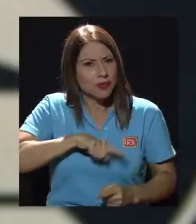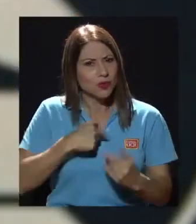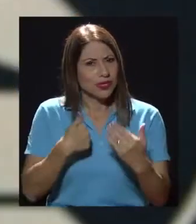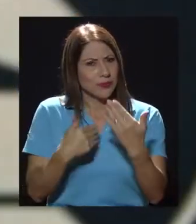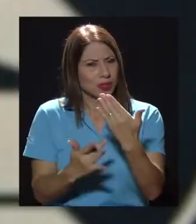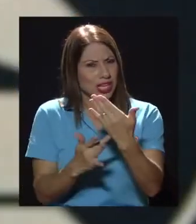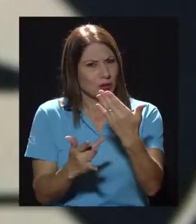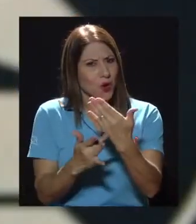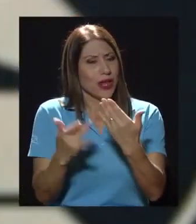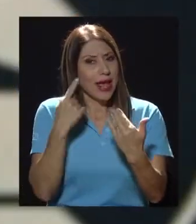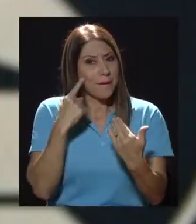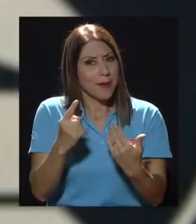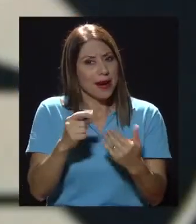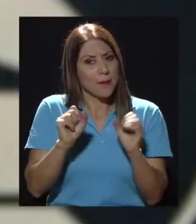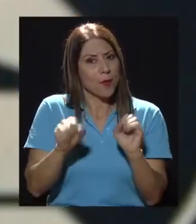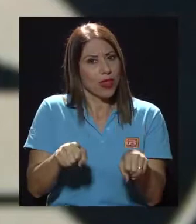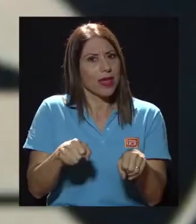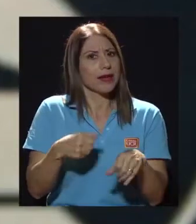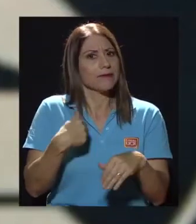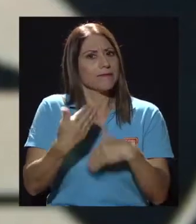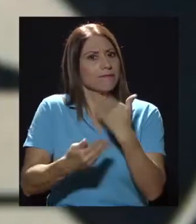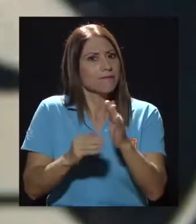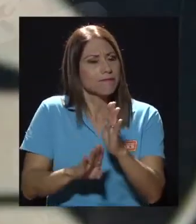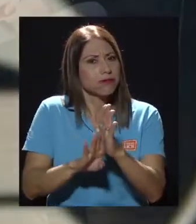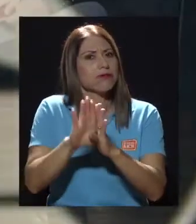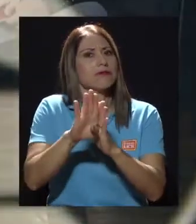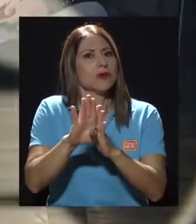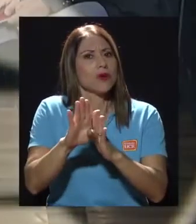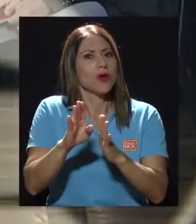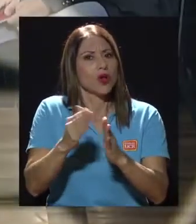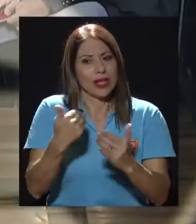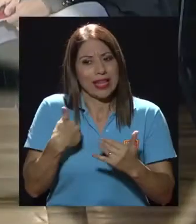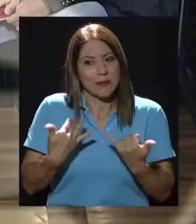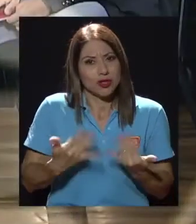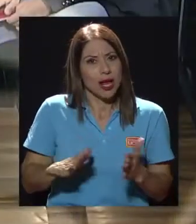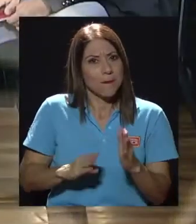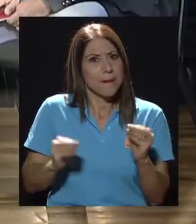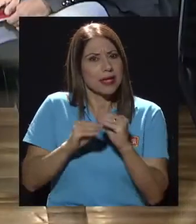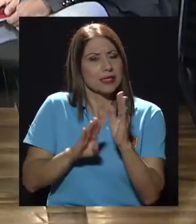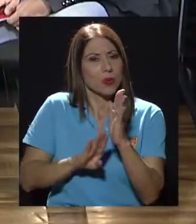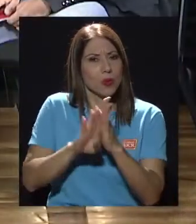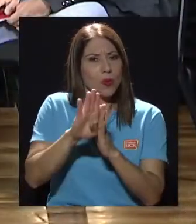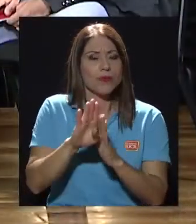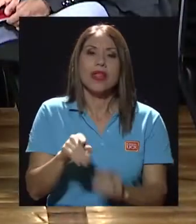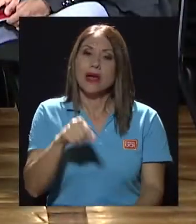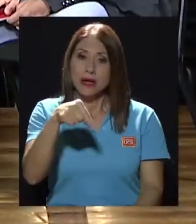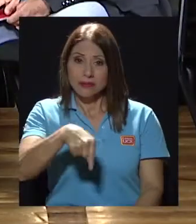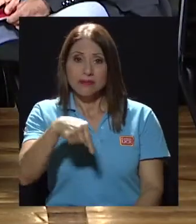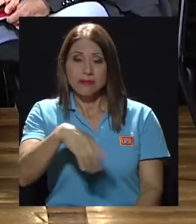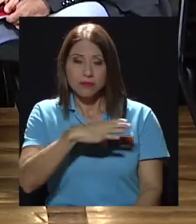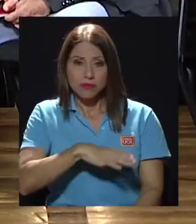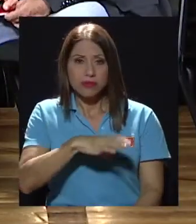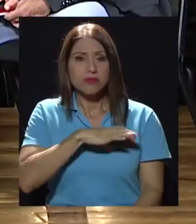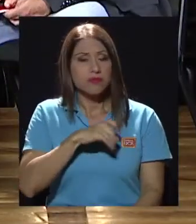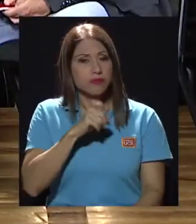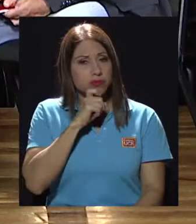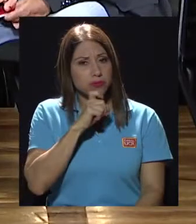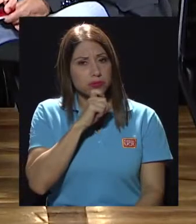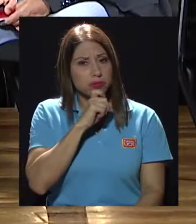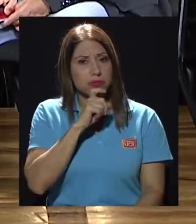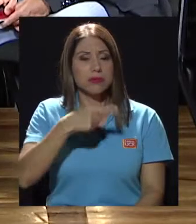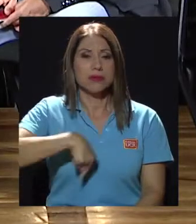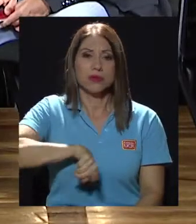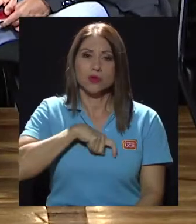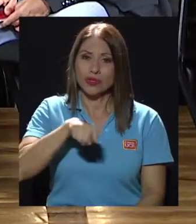superar lo que tenemos. Pues aquí las condiciones son difíciles, o sea, necesitamos tiempo y